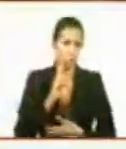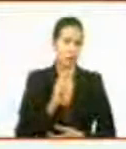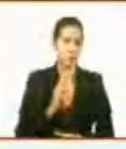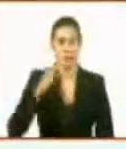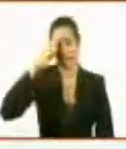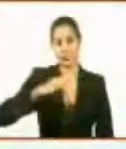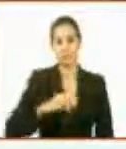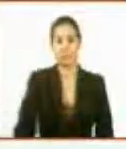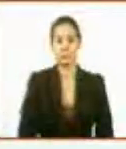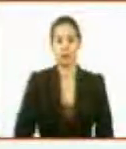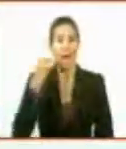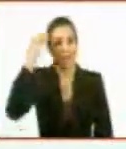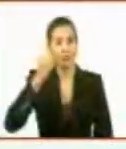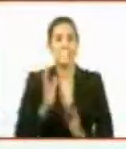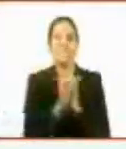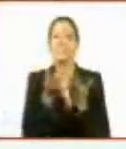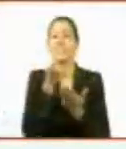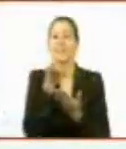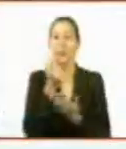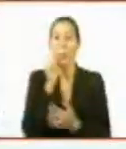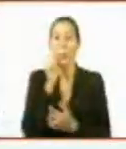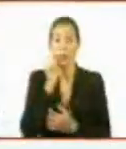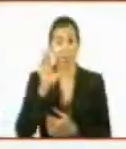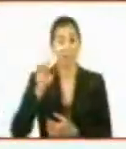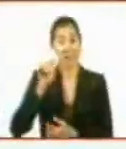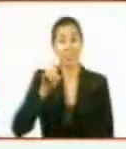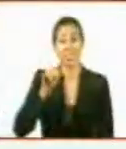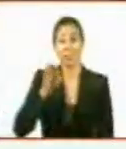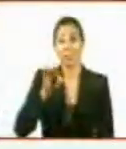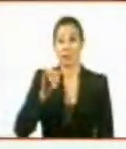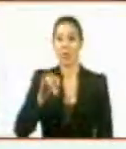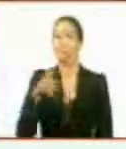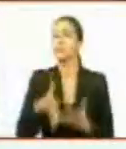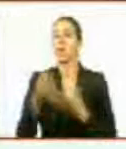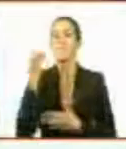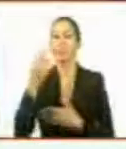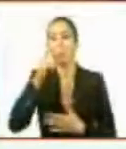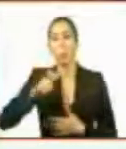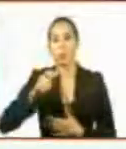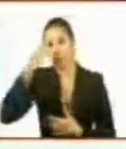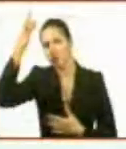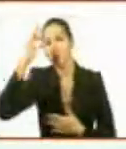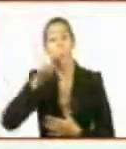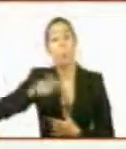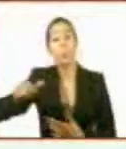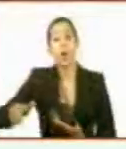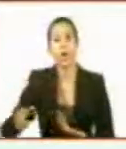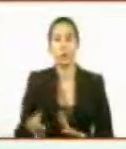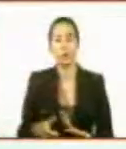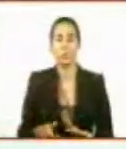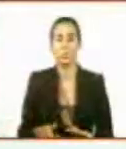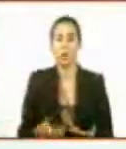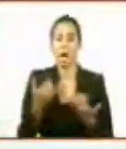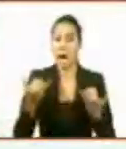ejército, analizábamos el libro verde de Gaddafi y todo aquello de las asambleas populares, los consejos populares.